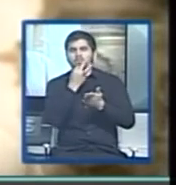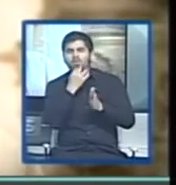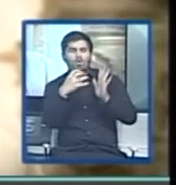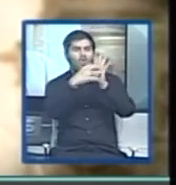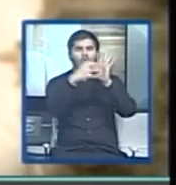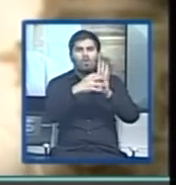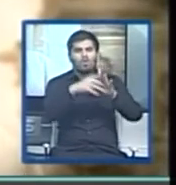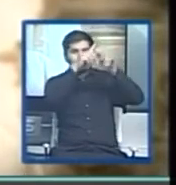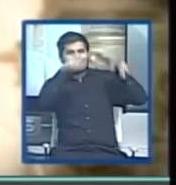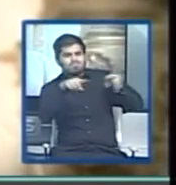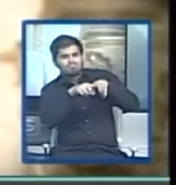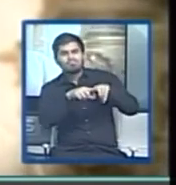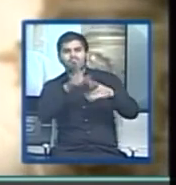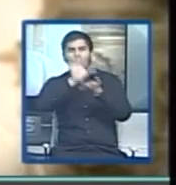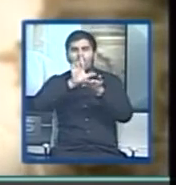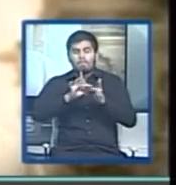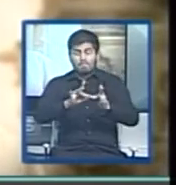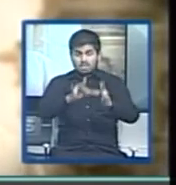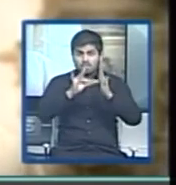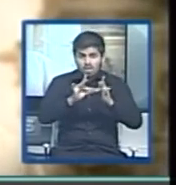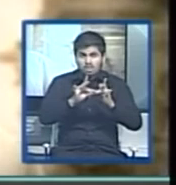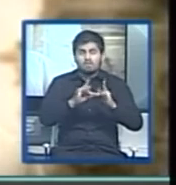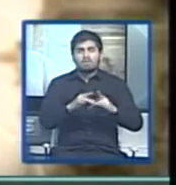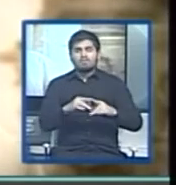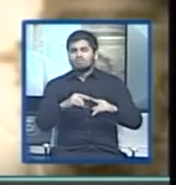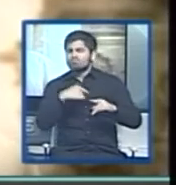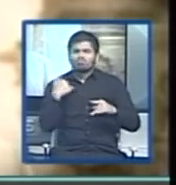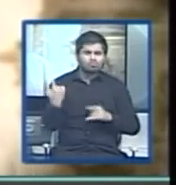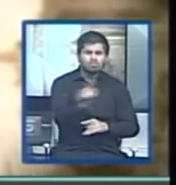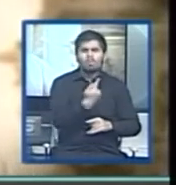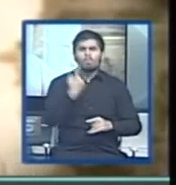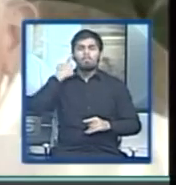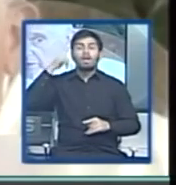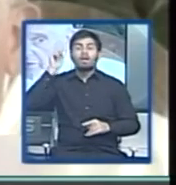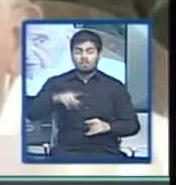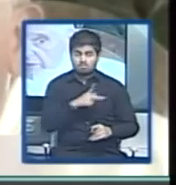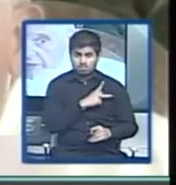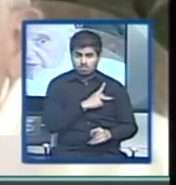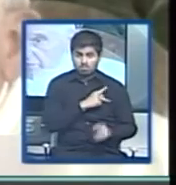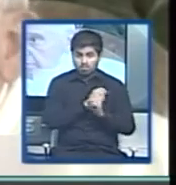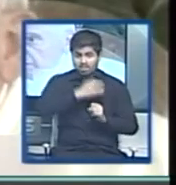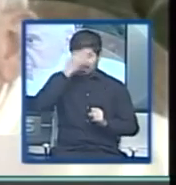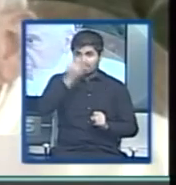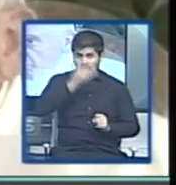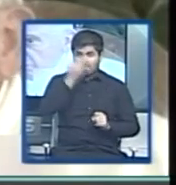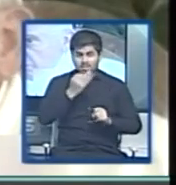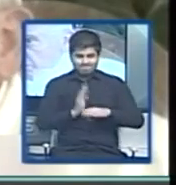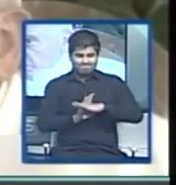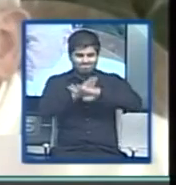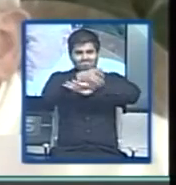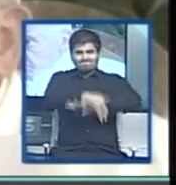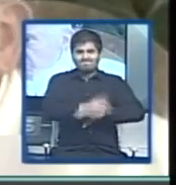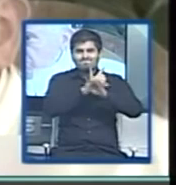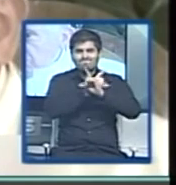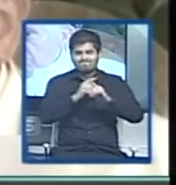los espacios reservados para personas con discapacidad y todo para que puedan realmente acceder